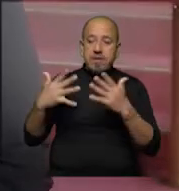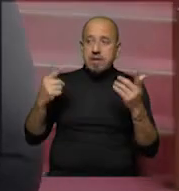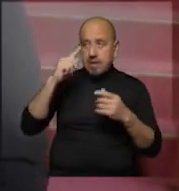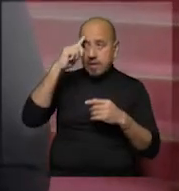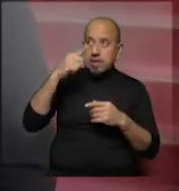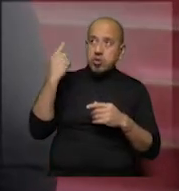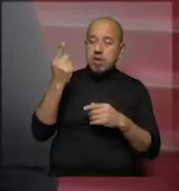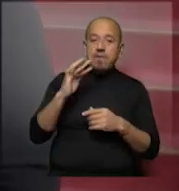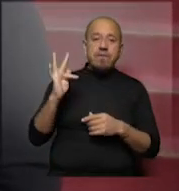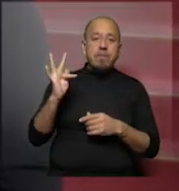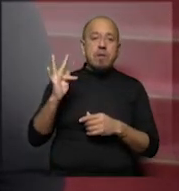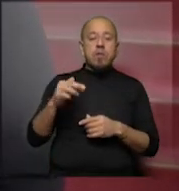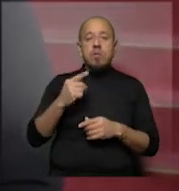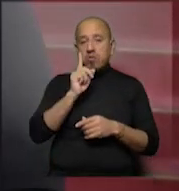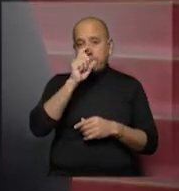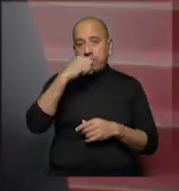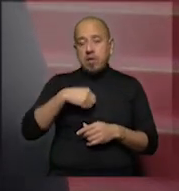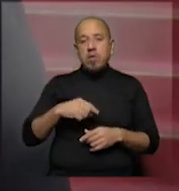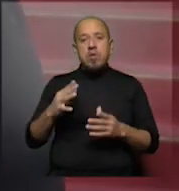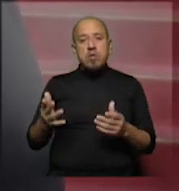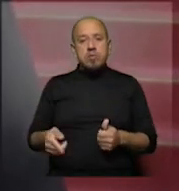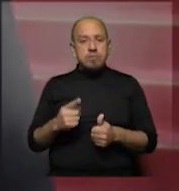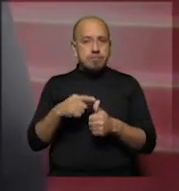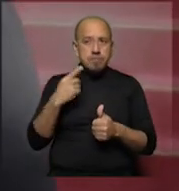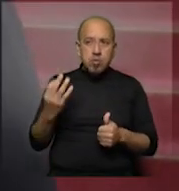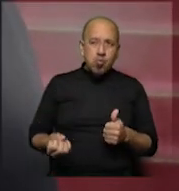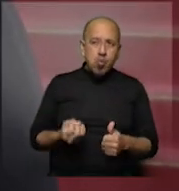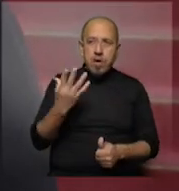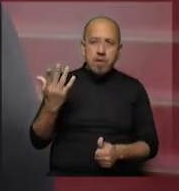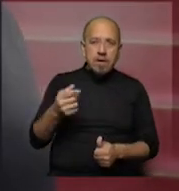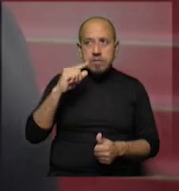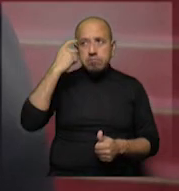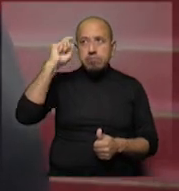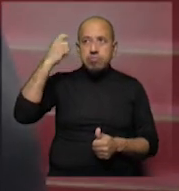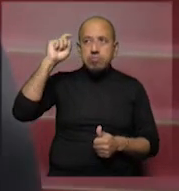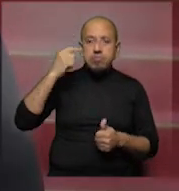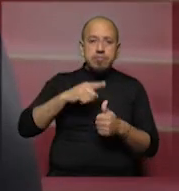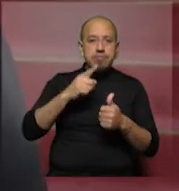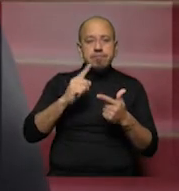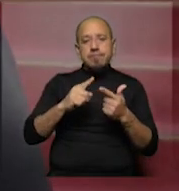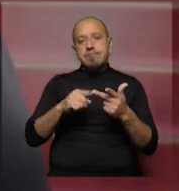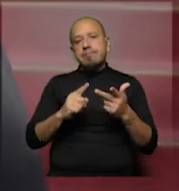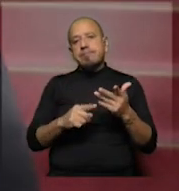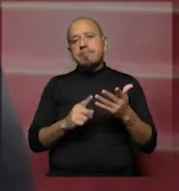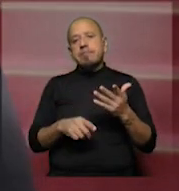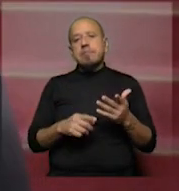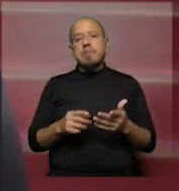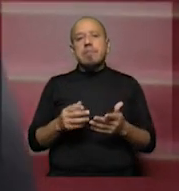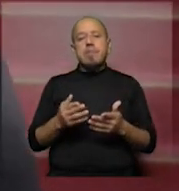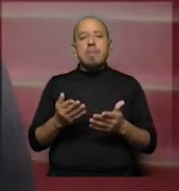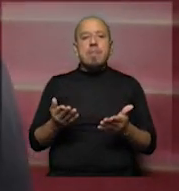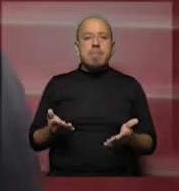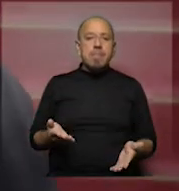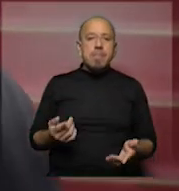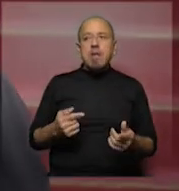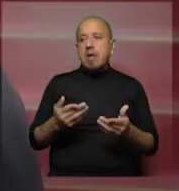de Flamenco de Montevideo. Trae nuevas actividades dentro de la programación, que más allá de ser